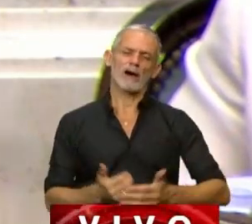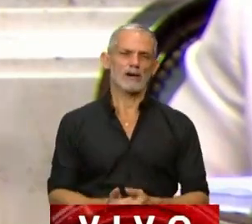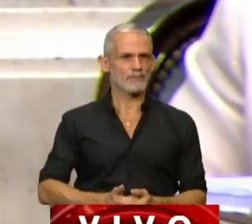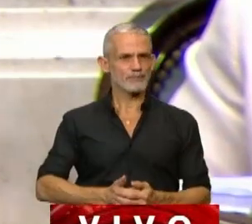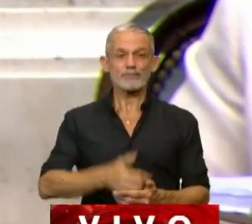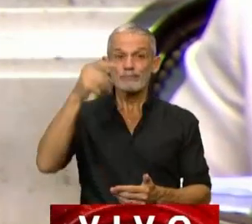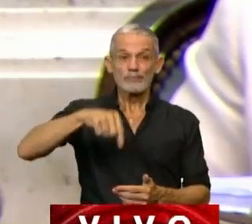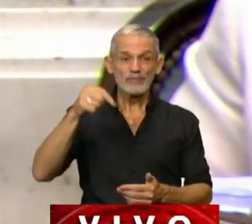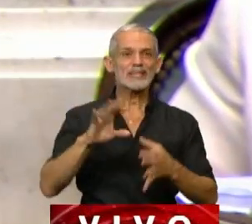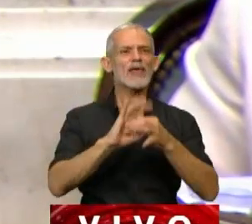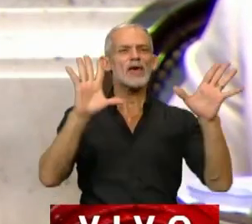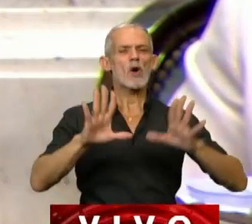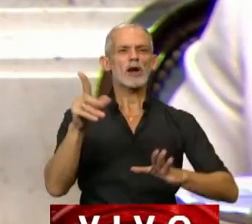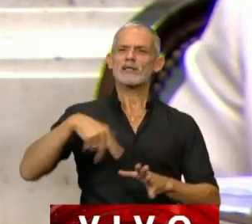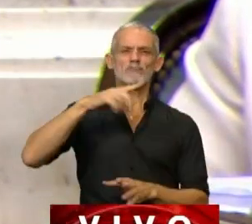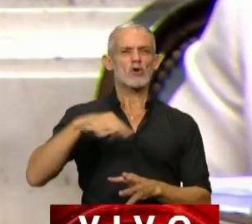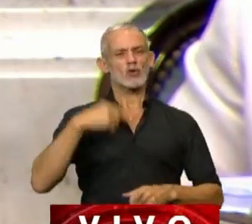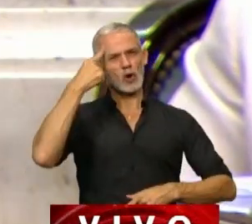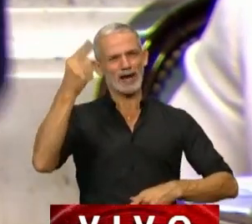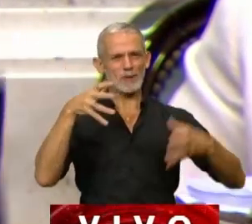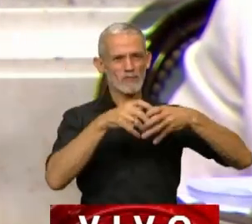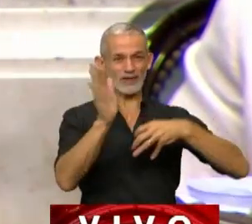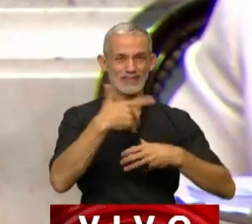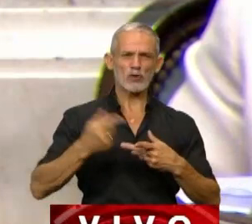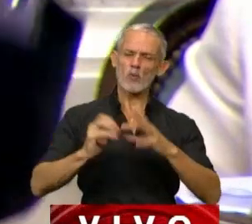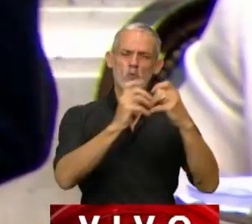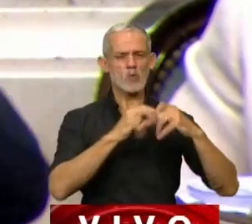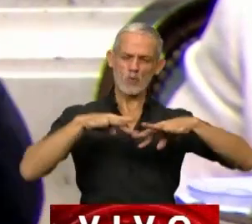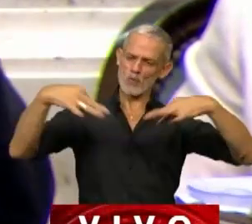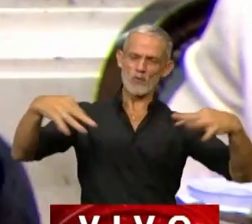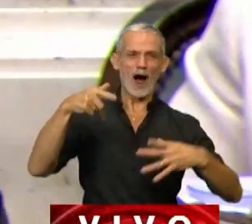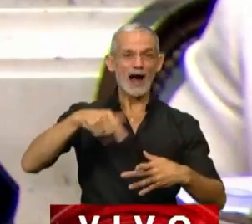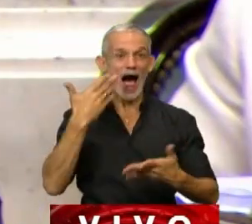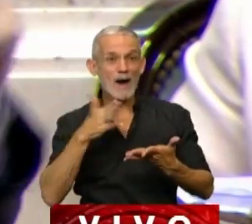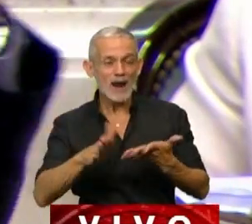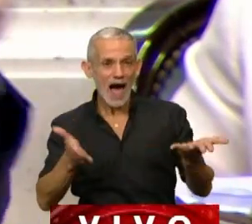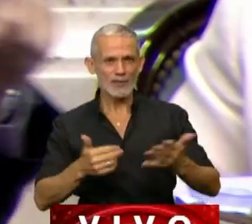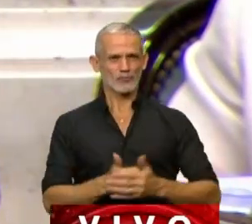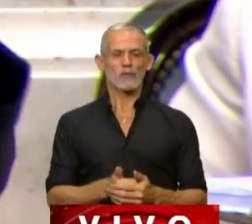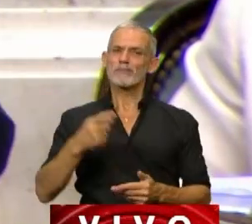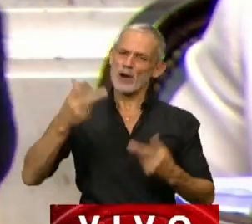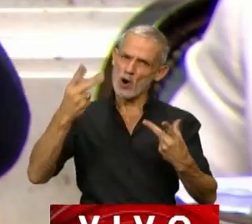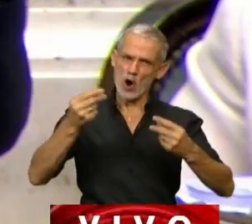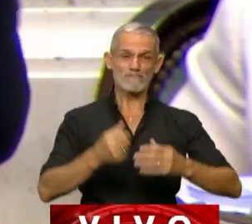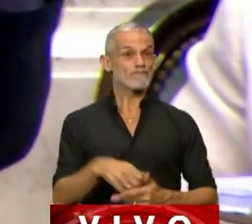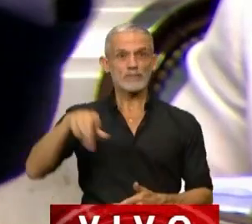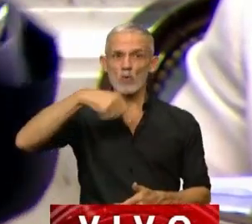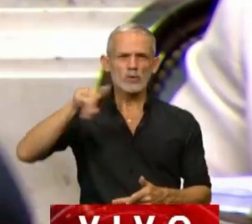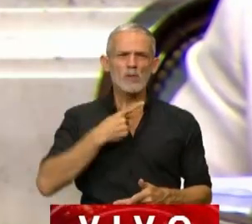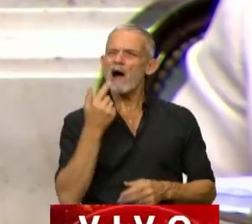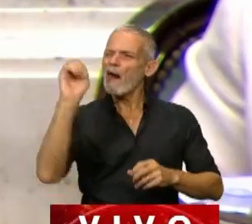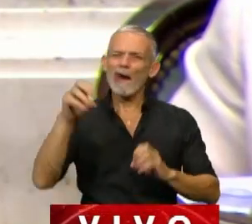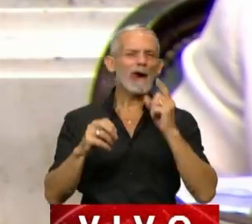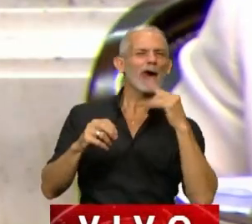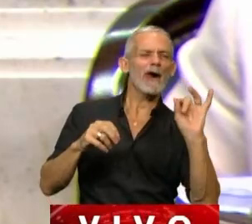pero esta es la democracia en la que nosotros creemos, acá debatiendo, aquí hablando, pero no injuriando